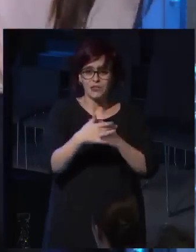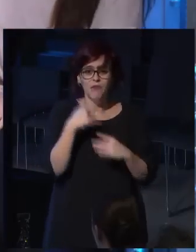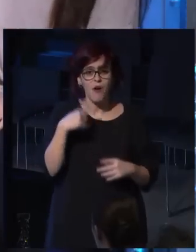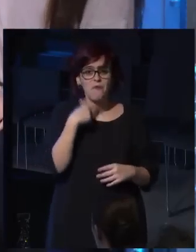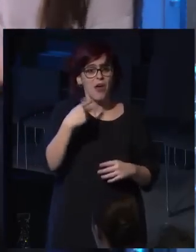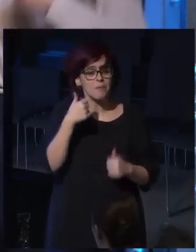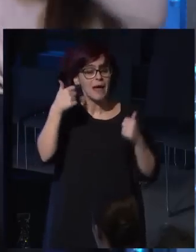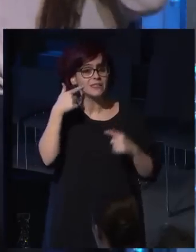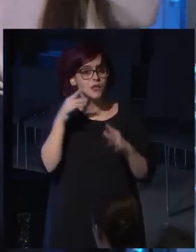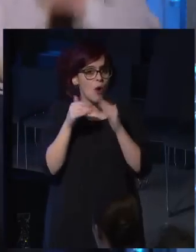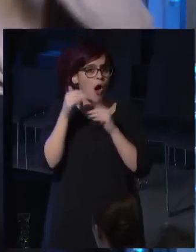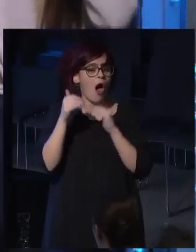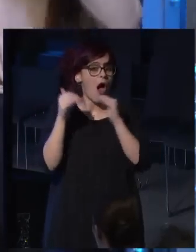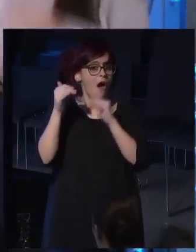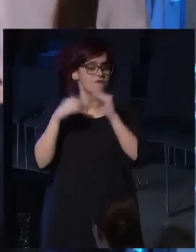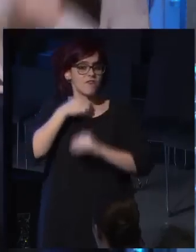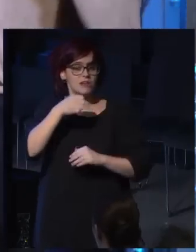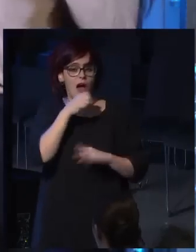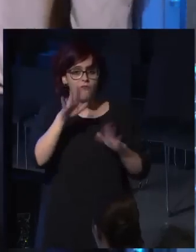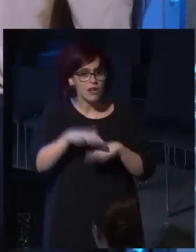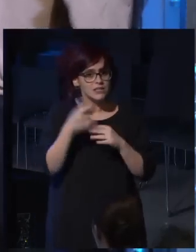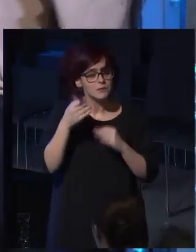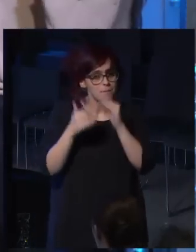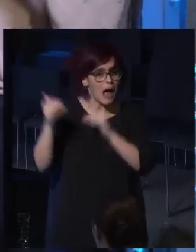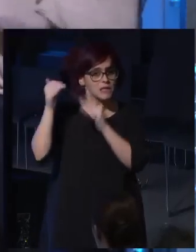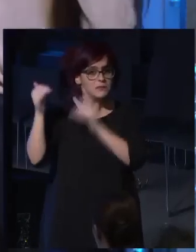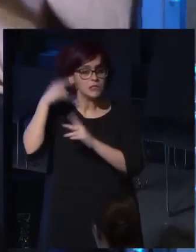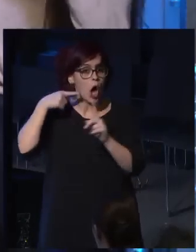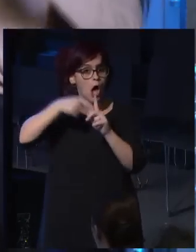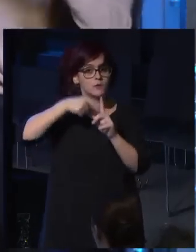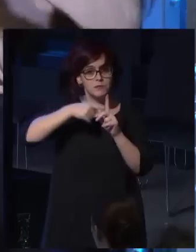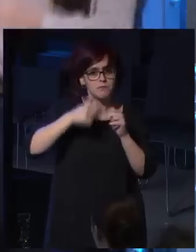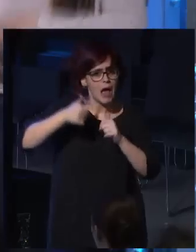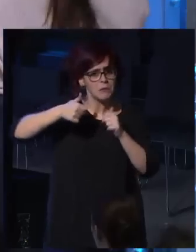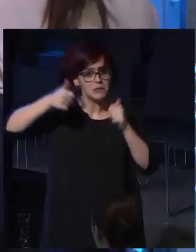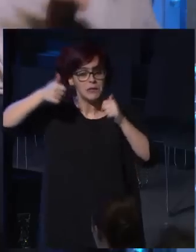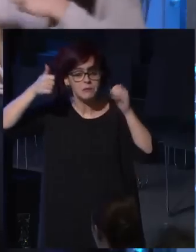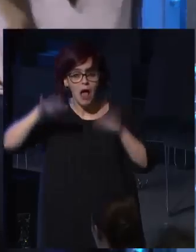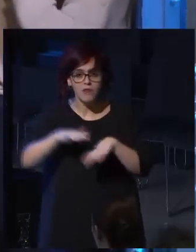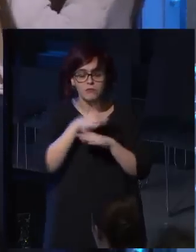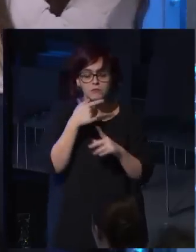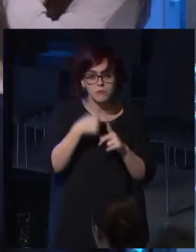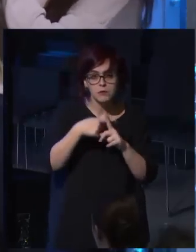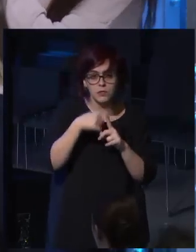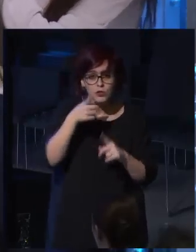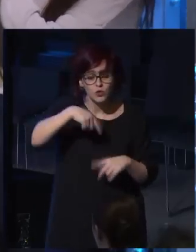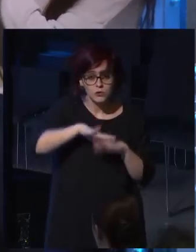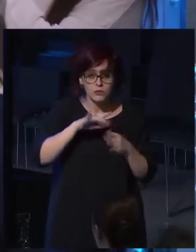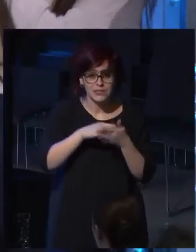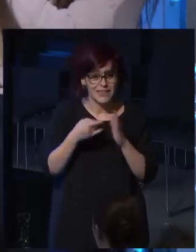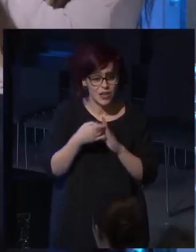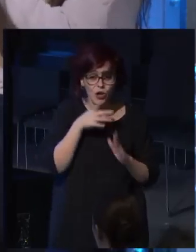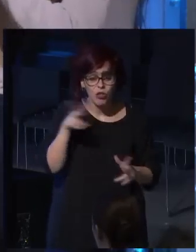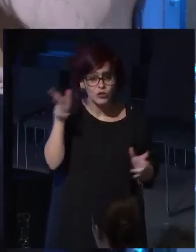más voz, si no, no puedo afinar. Y siempre estás pidiendo más de la que realmente necesitas. O sea, hay como una obsesión de más volumen. Cuanto más, o sea, nosotras, nuestro técnico de